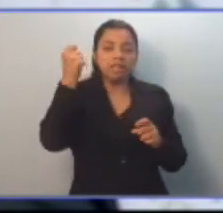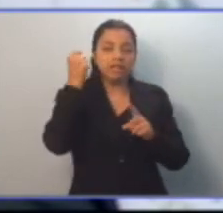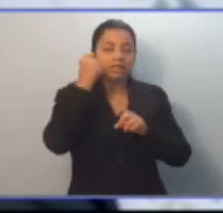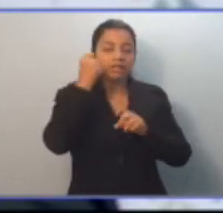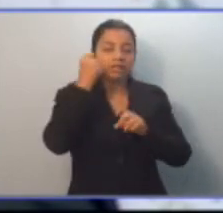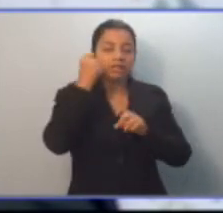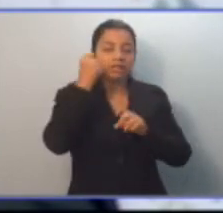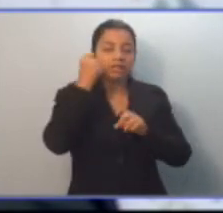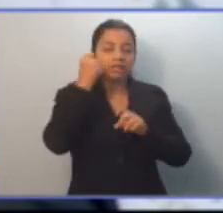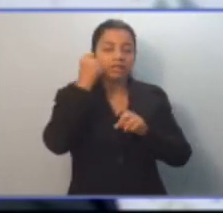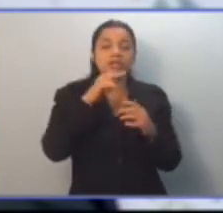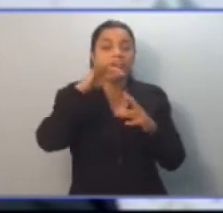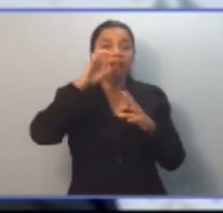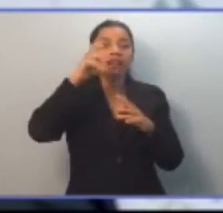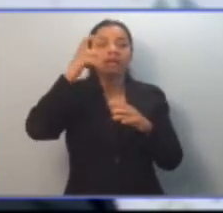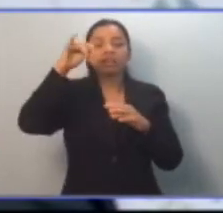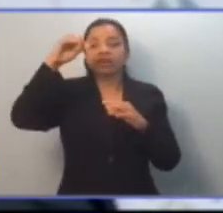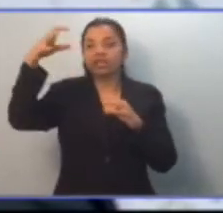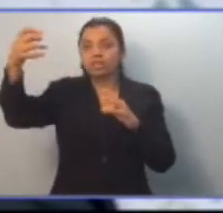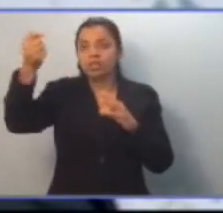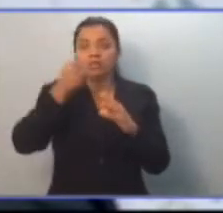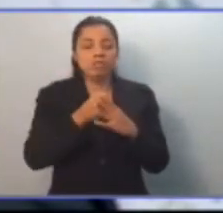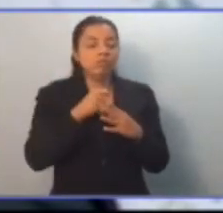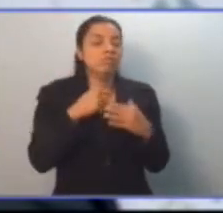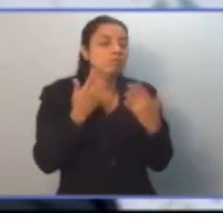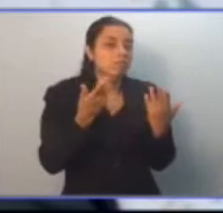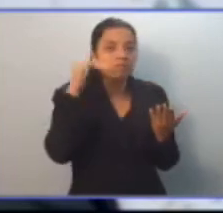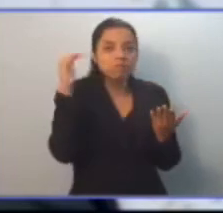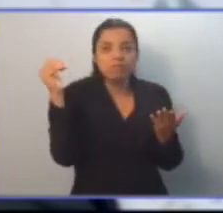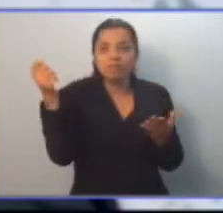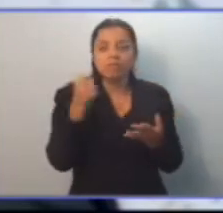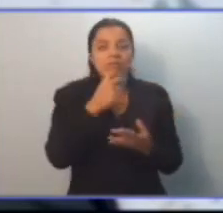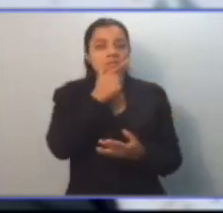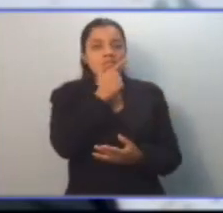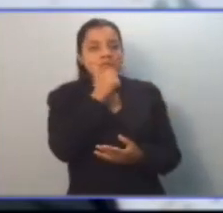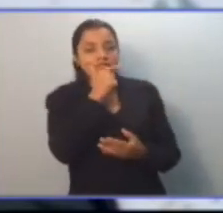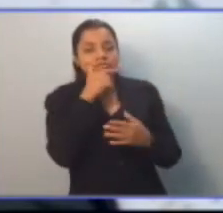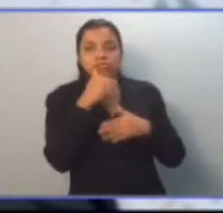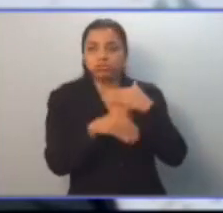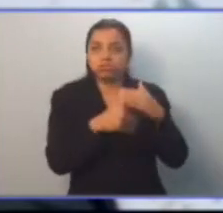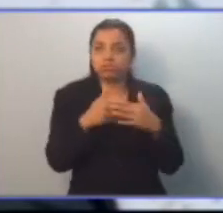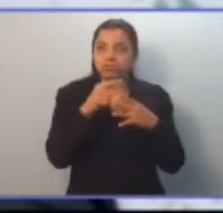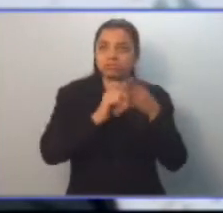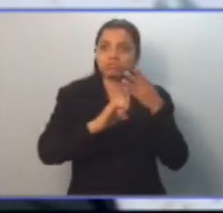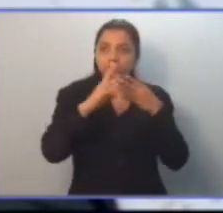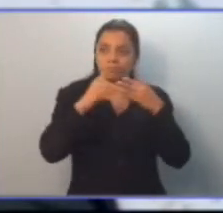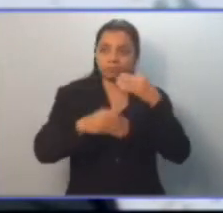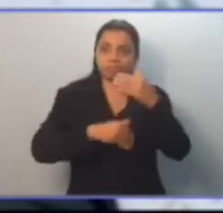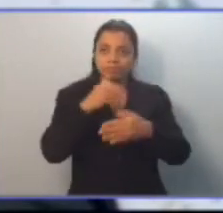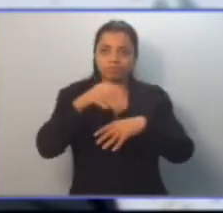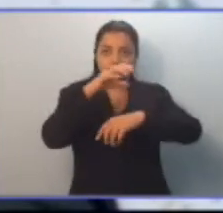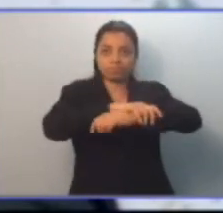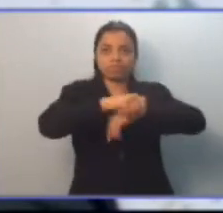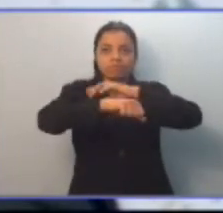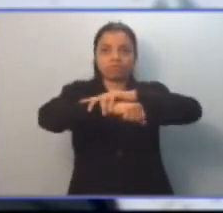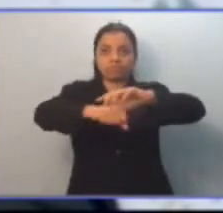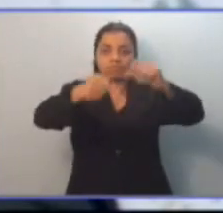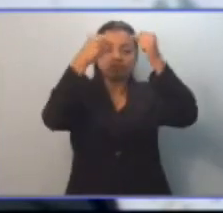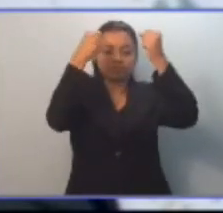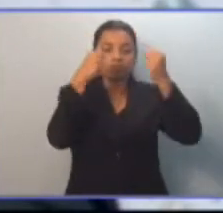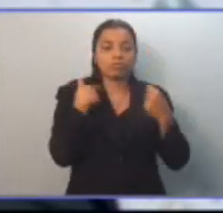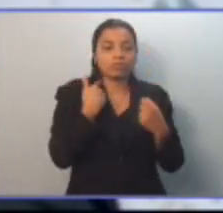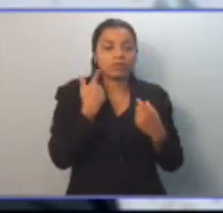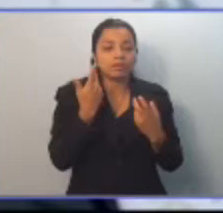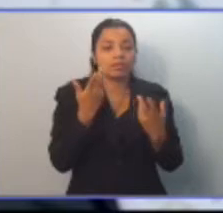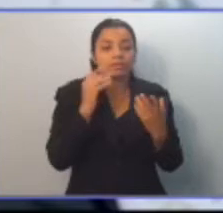Habían convenios de extradición, pero el procedimiento había sido borrado de tajo del Código Procesal Penal y en razón de eso se